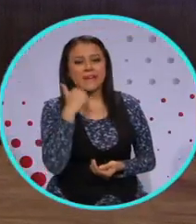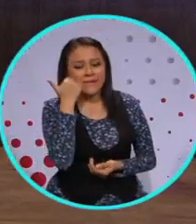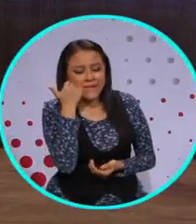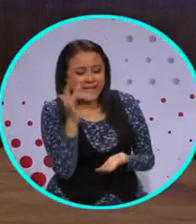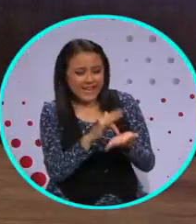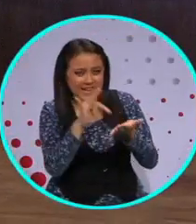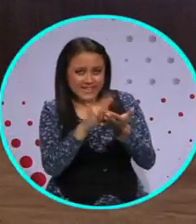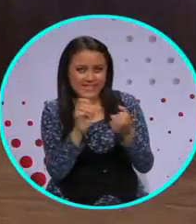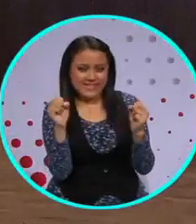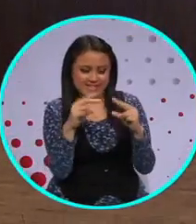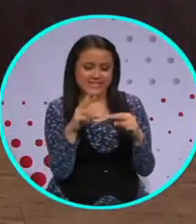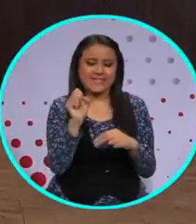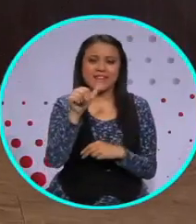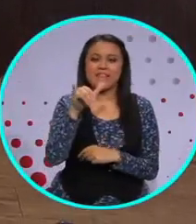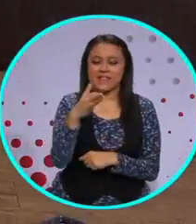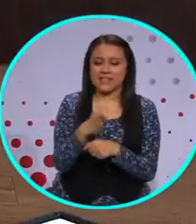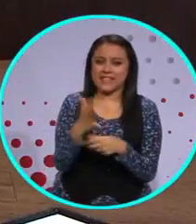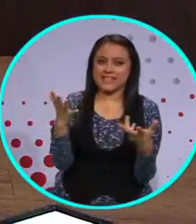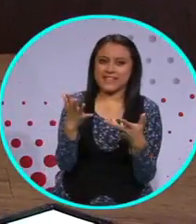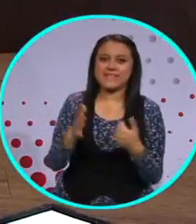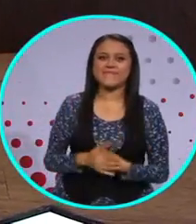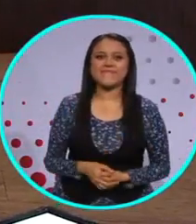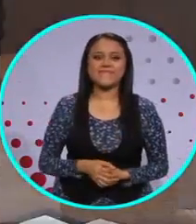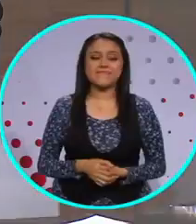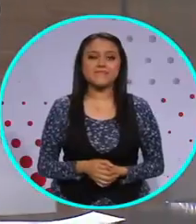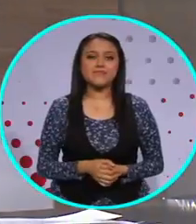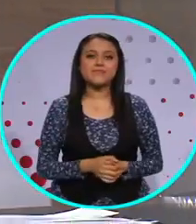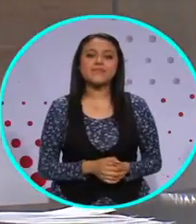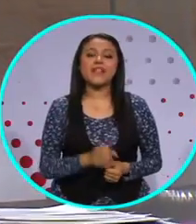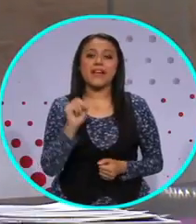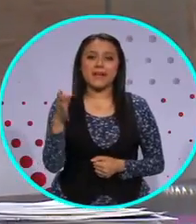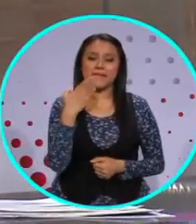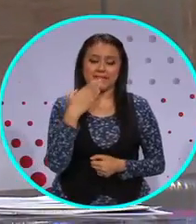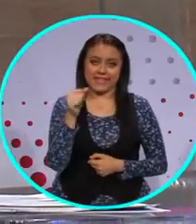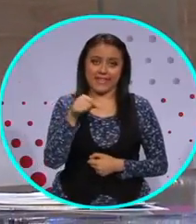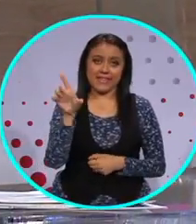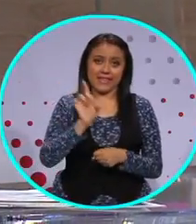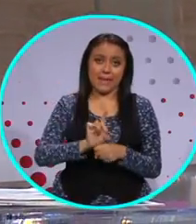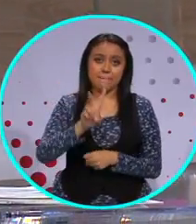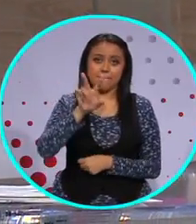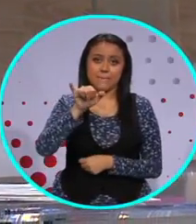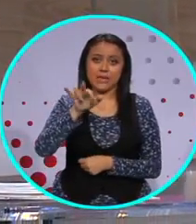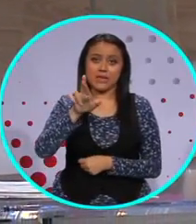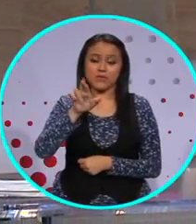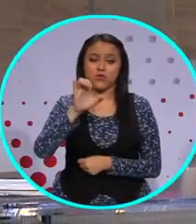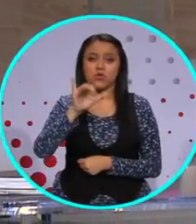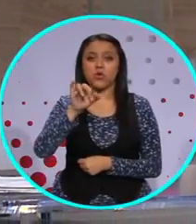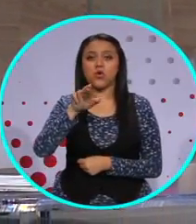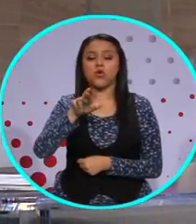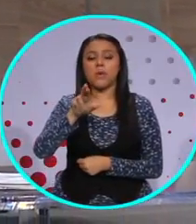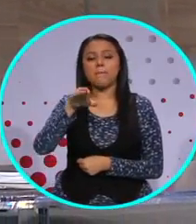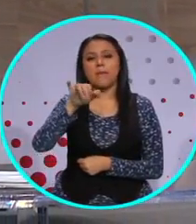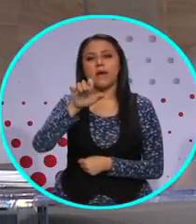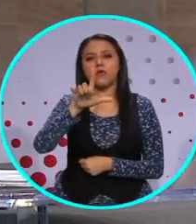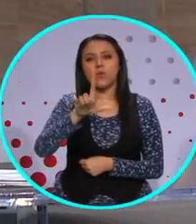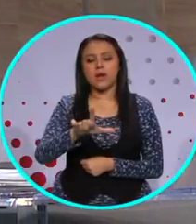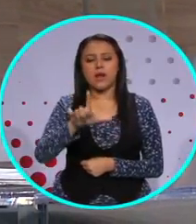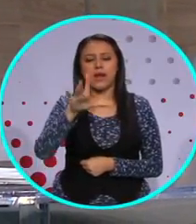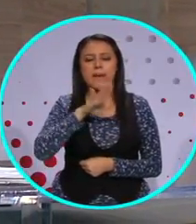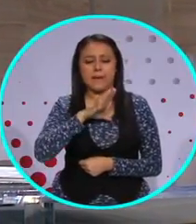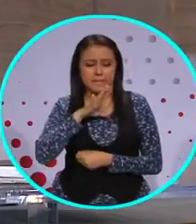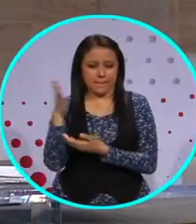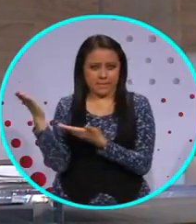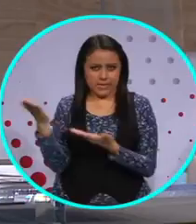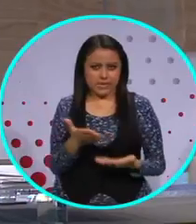con mucho gusto claro que sí y bueno el día de hoy está con nosotros víctor manuel castro martínez fiscal desconcentrado de la procuraduría general de